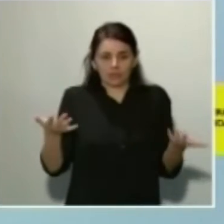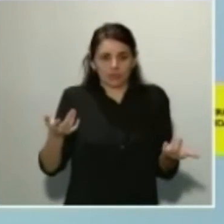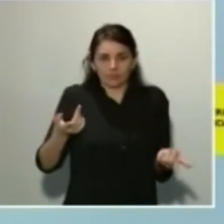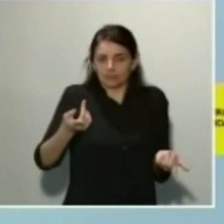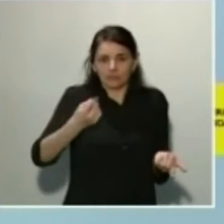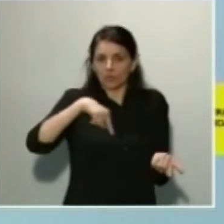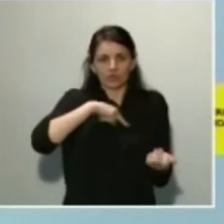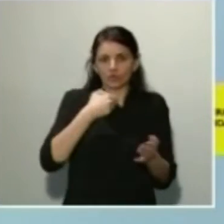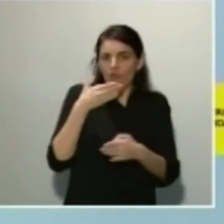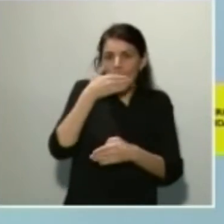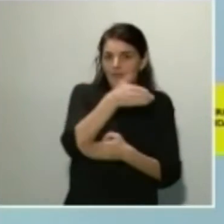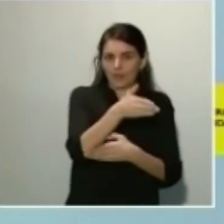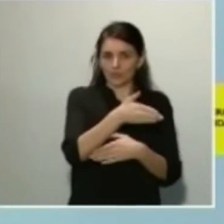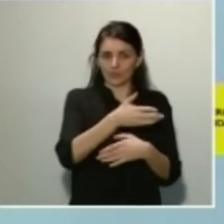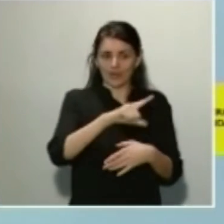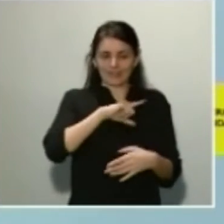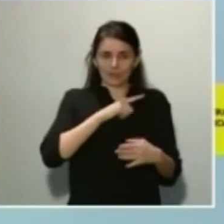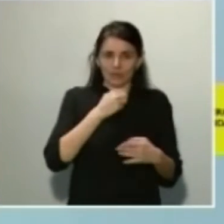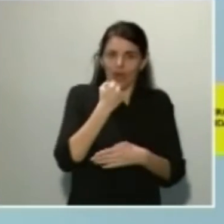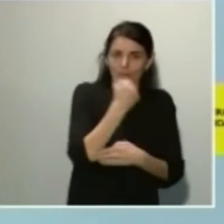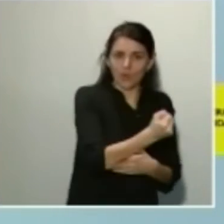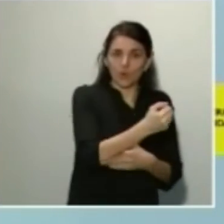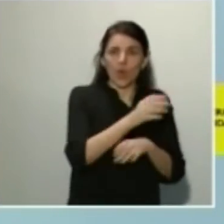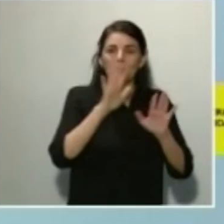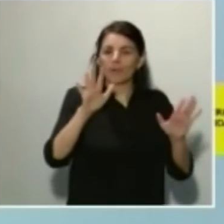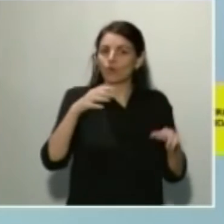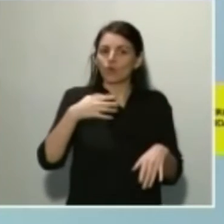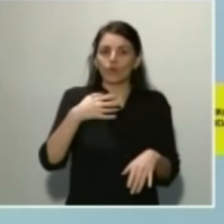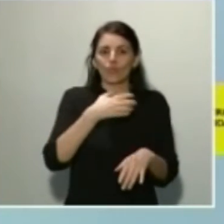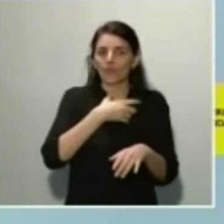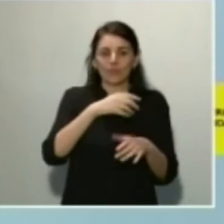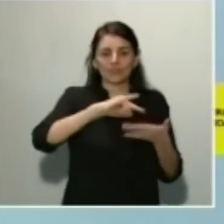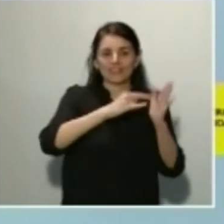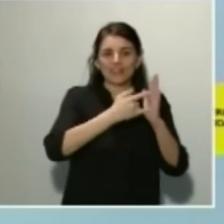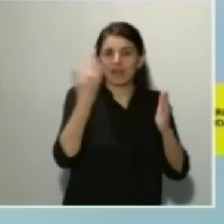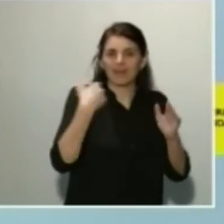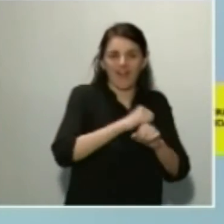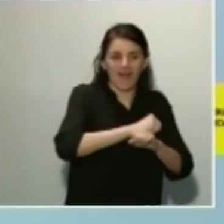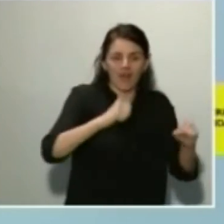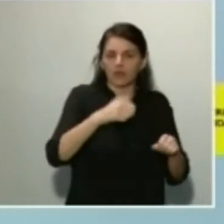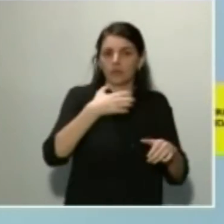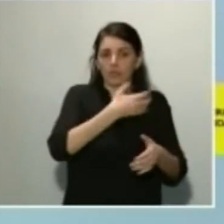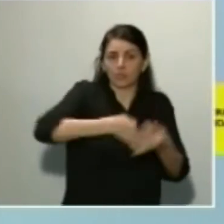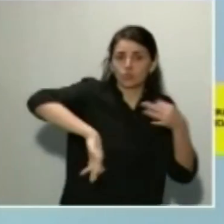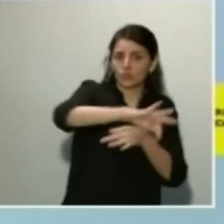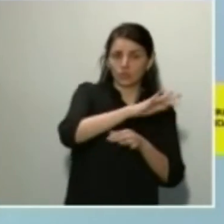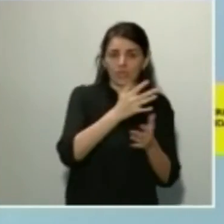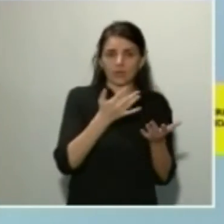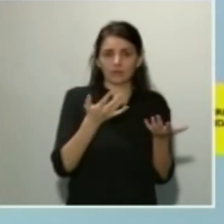apoiando o que faca falta, pero non podemos entrar a sustituir a ningún sistema que, já digo, funciona moi ben.